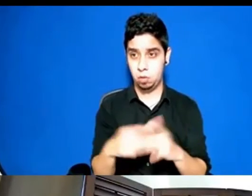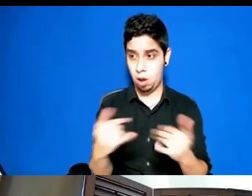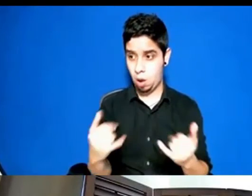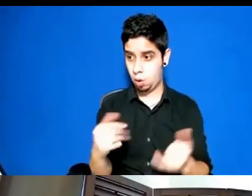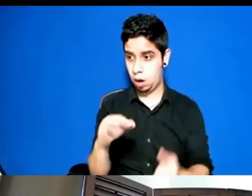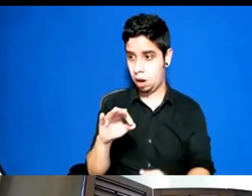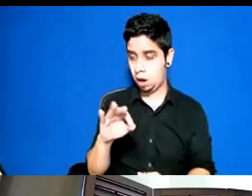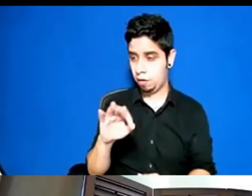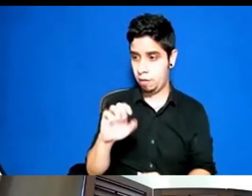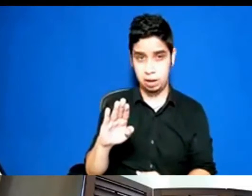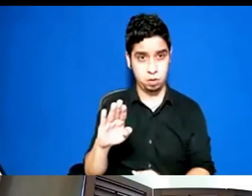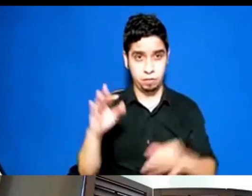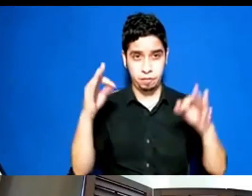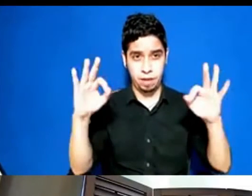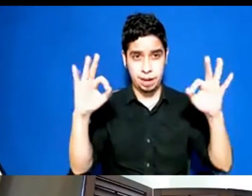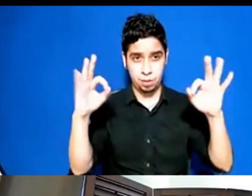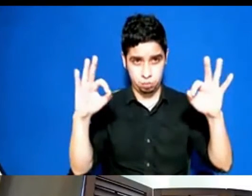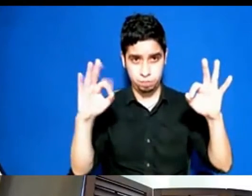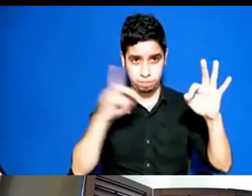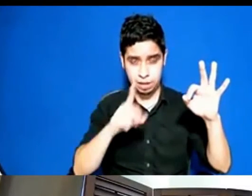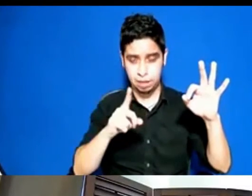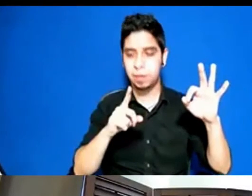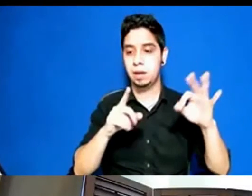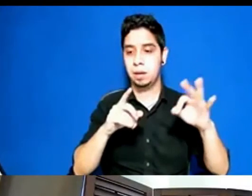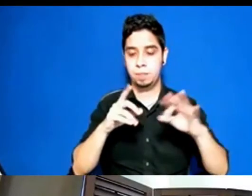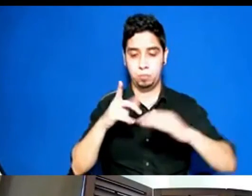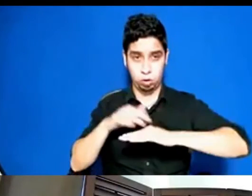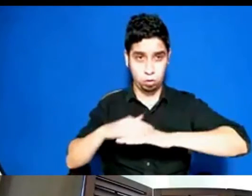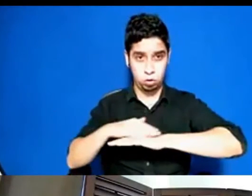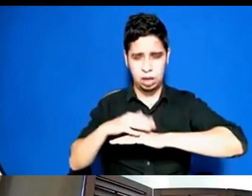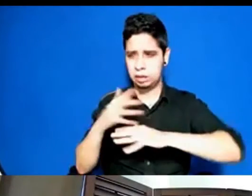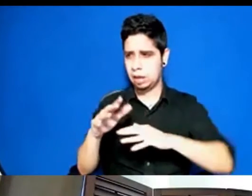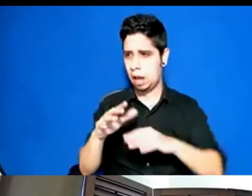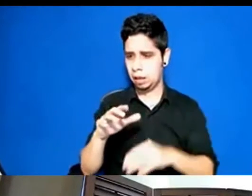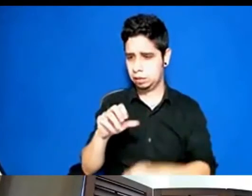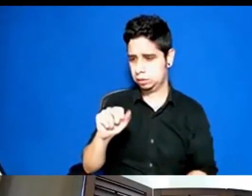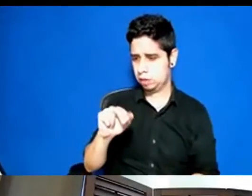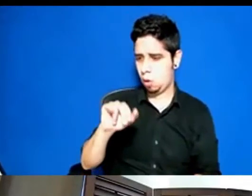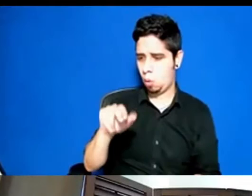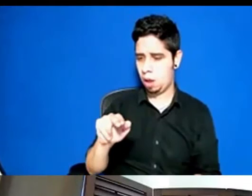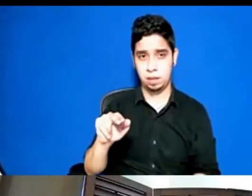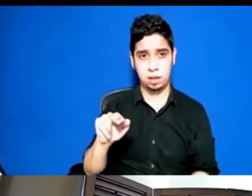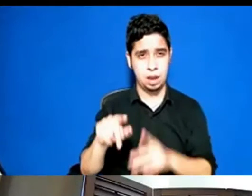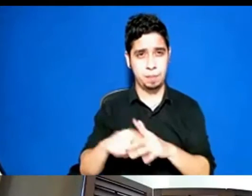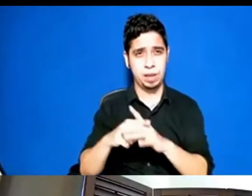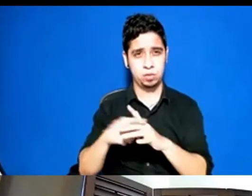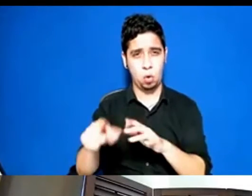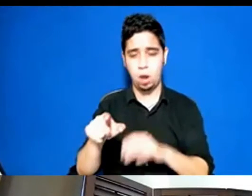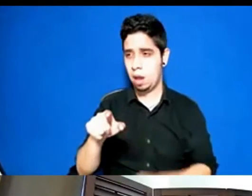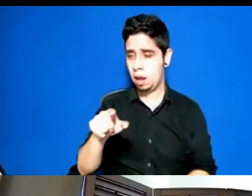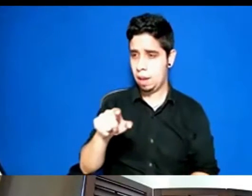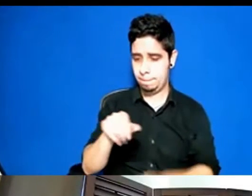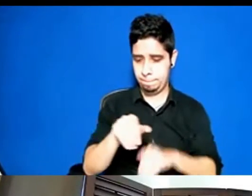Puerto Rico, estoy uniendo todo Puerto Rico, ya en San Juan empezó ahora en marzo y se va a extender hasta